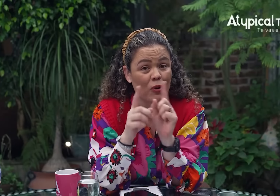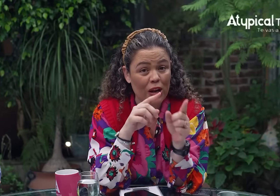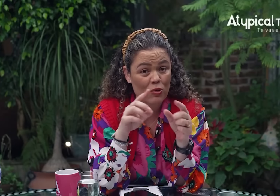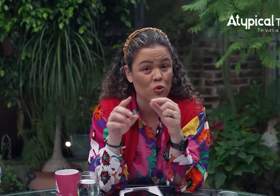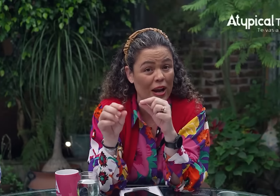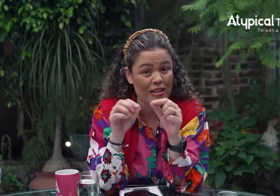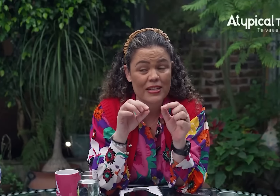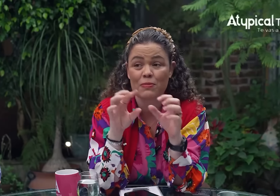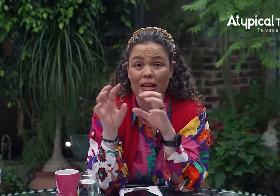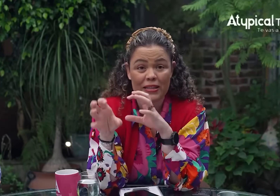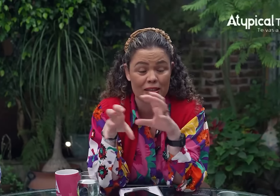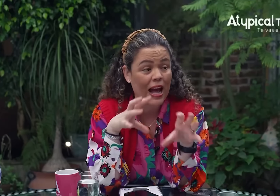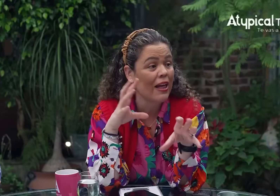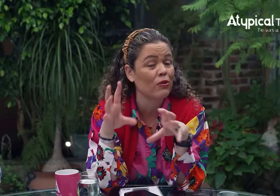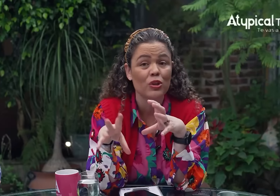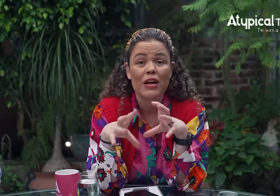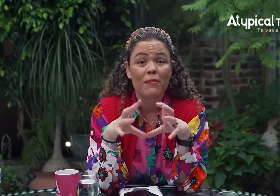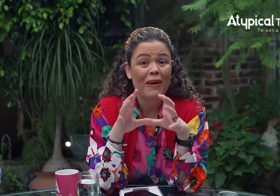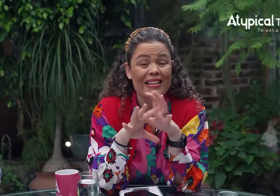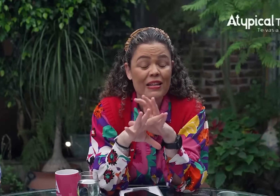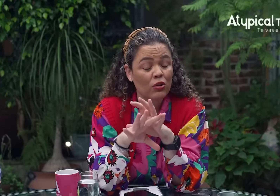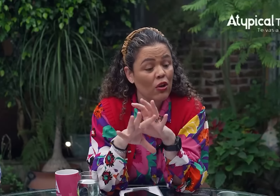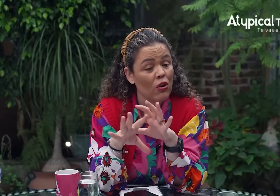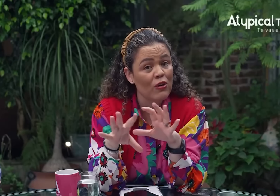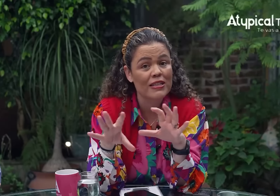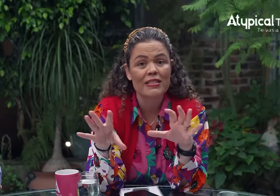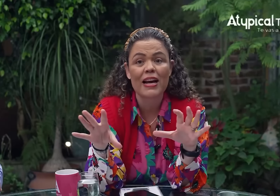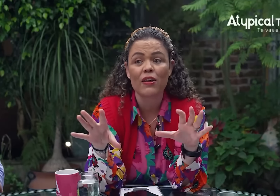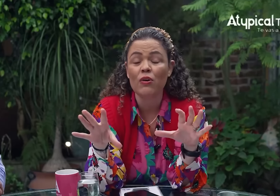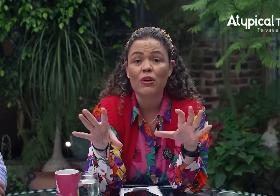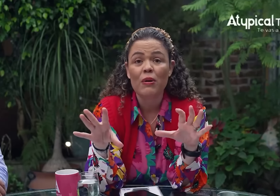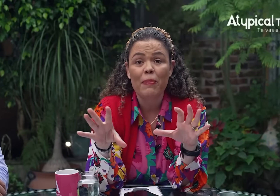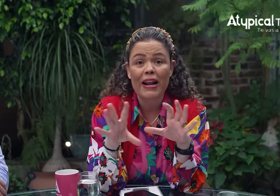judicial, porque los jueces, magistrados, sí, van a hacer todo lo